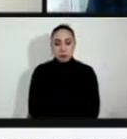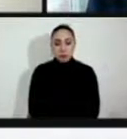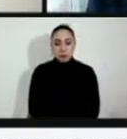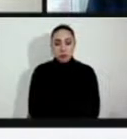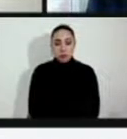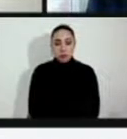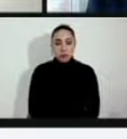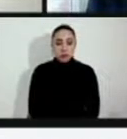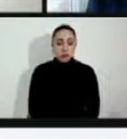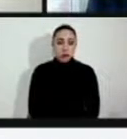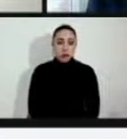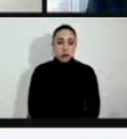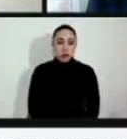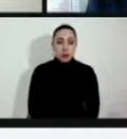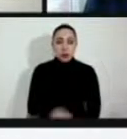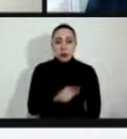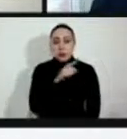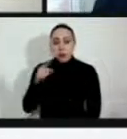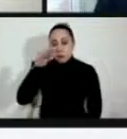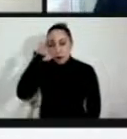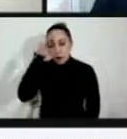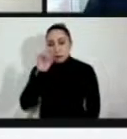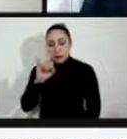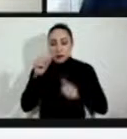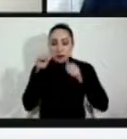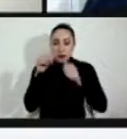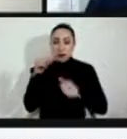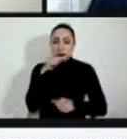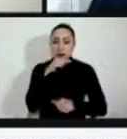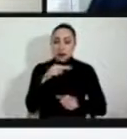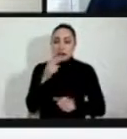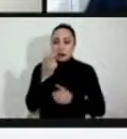Se considera de urgente y obvia resolución, diputada presidenta.